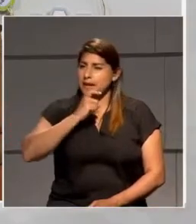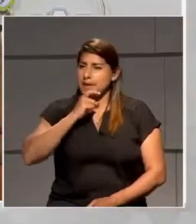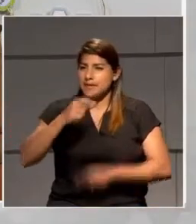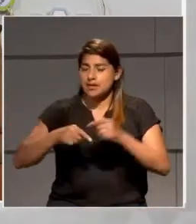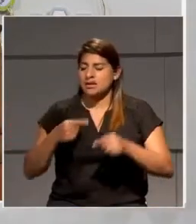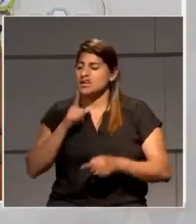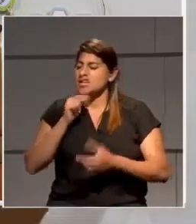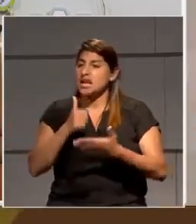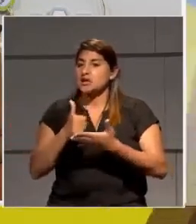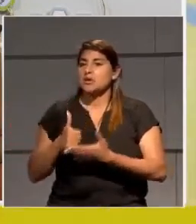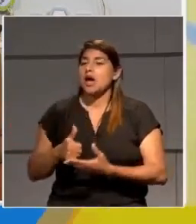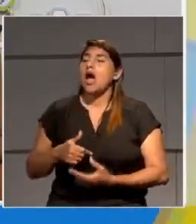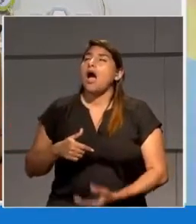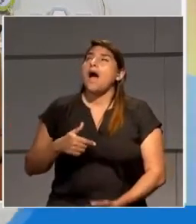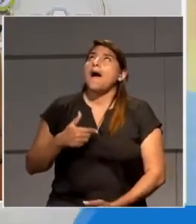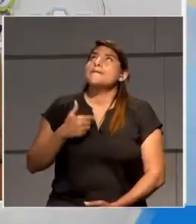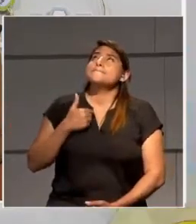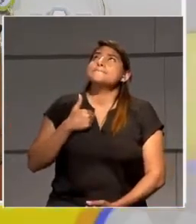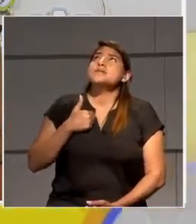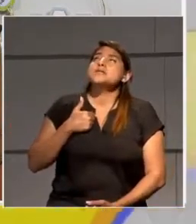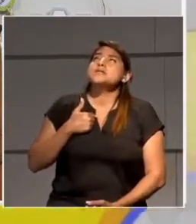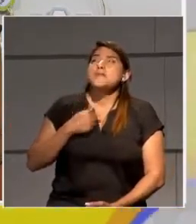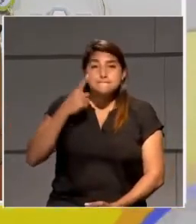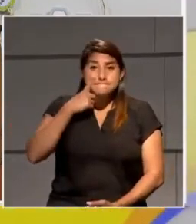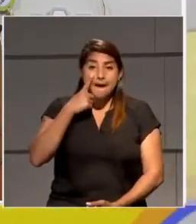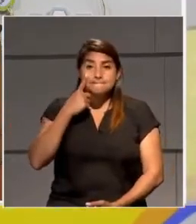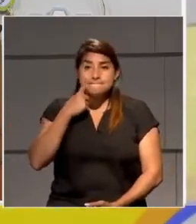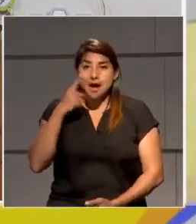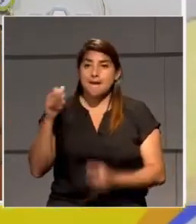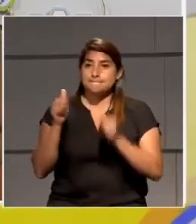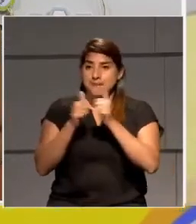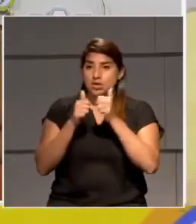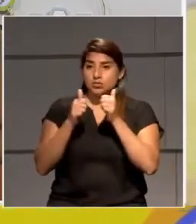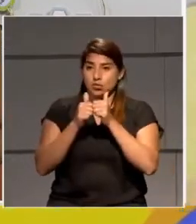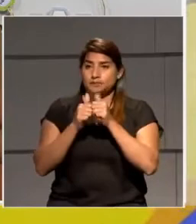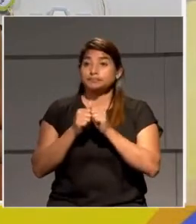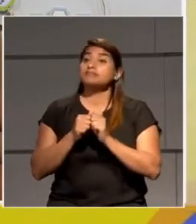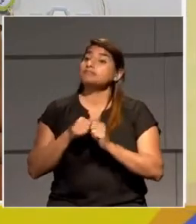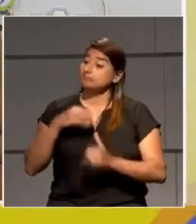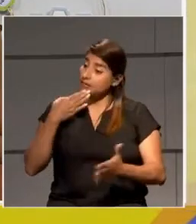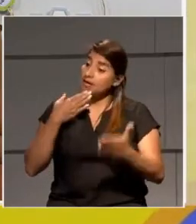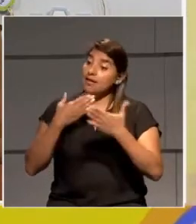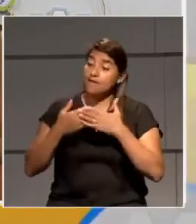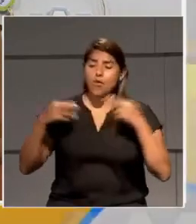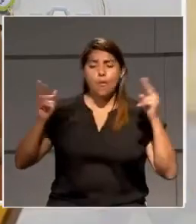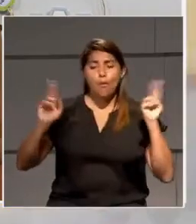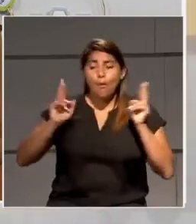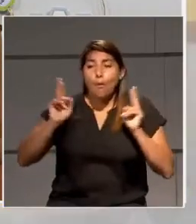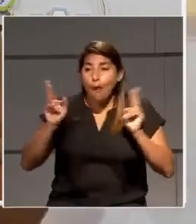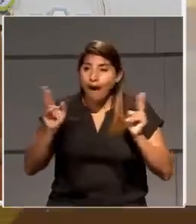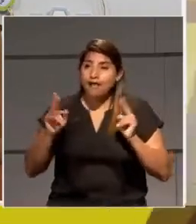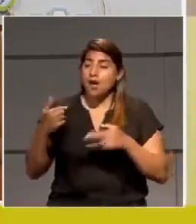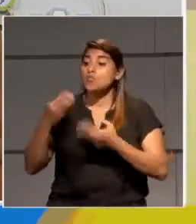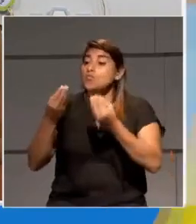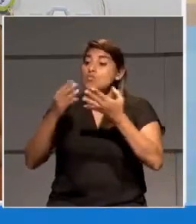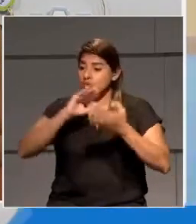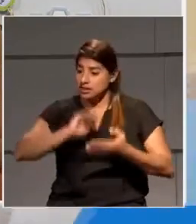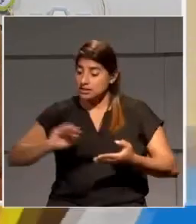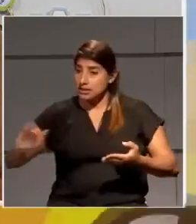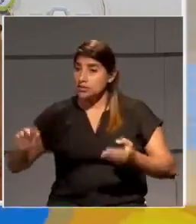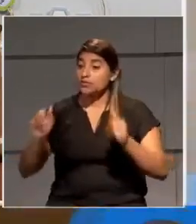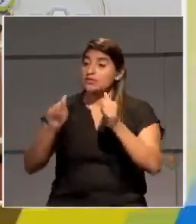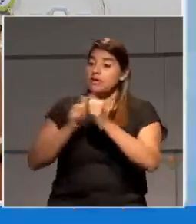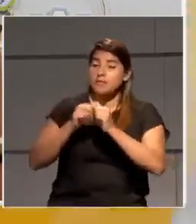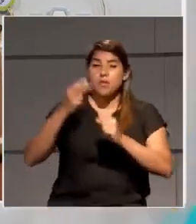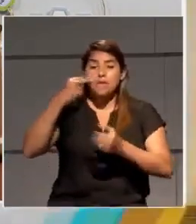ayudó? Mi papá. Sí. Uh-huh. Qué dicha, Plu. Ojalá que entonces muchas niñas y niños